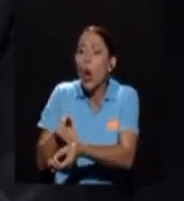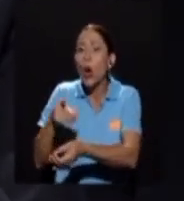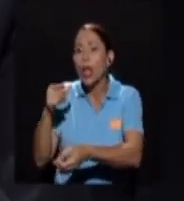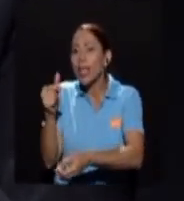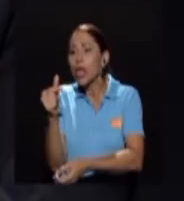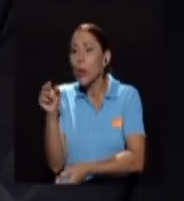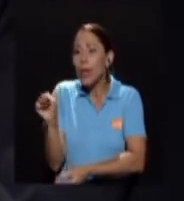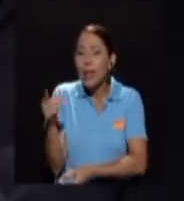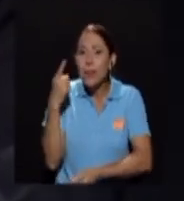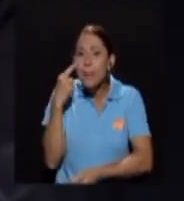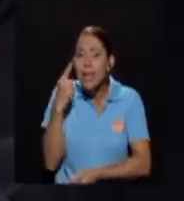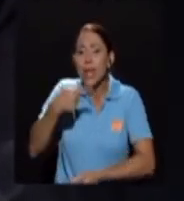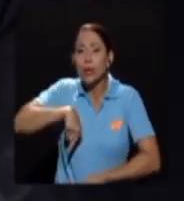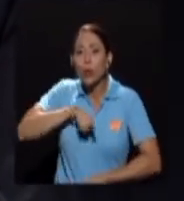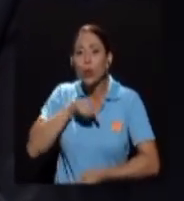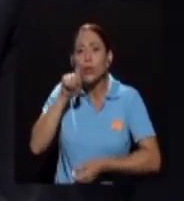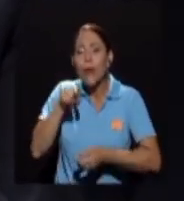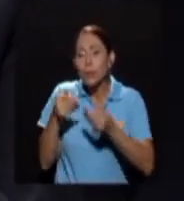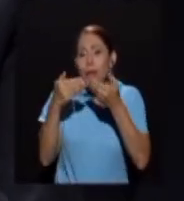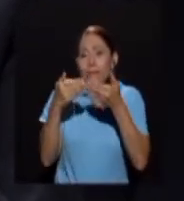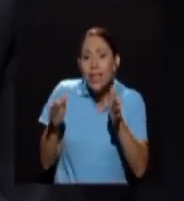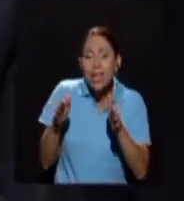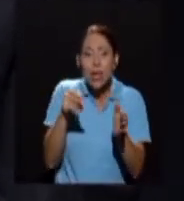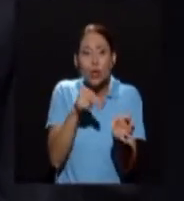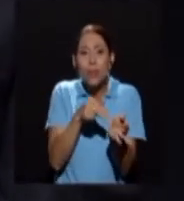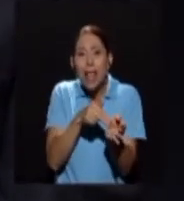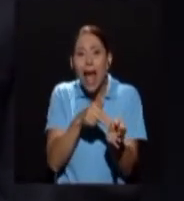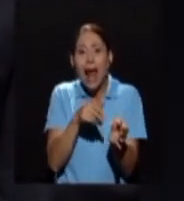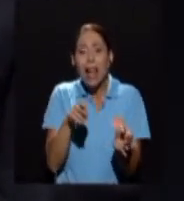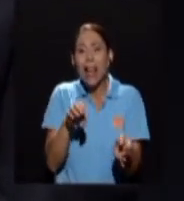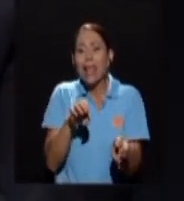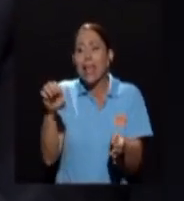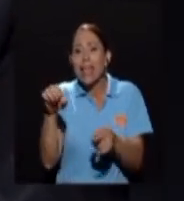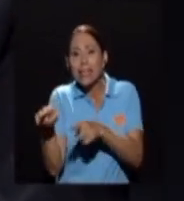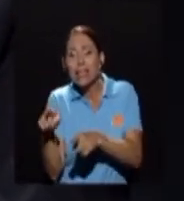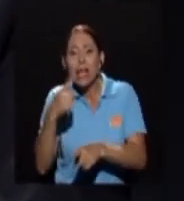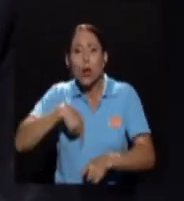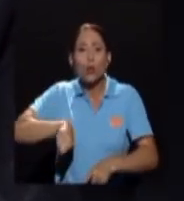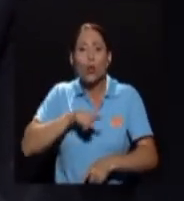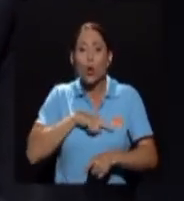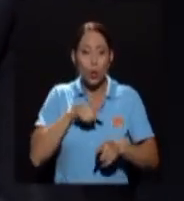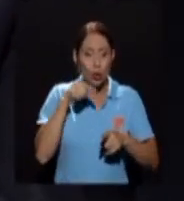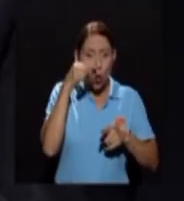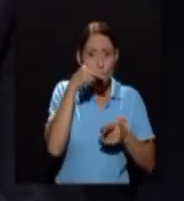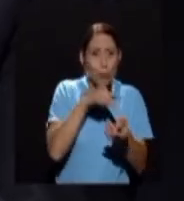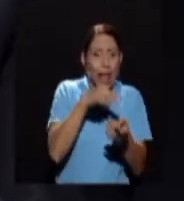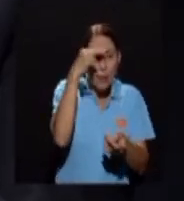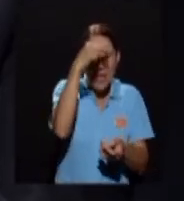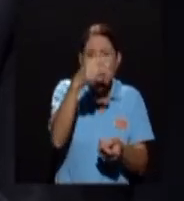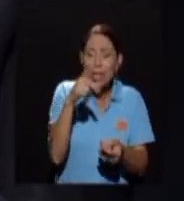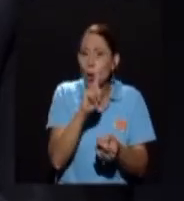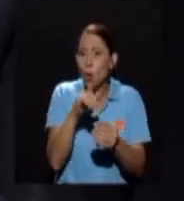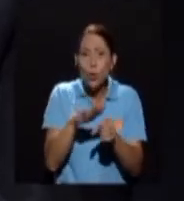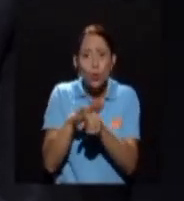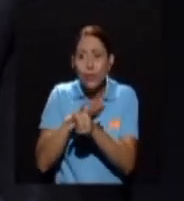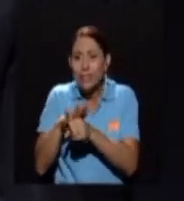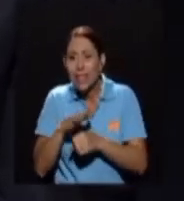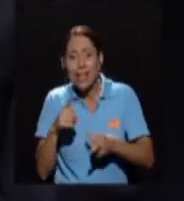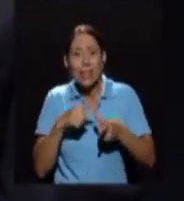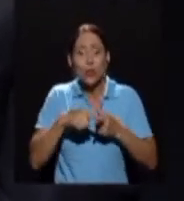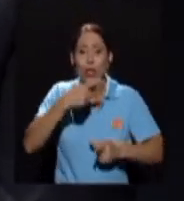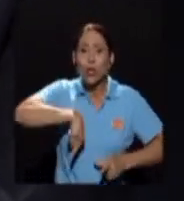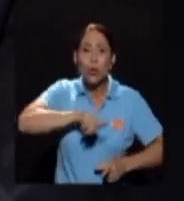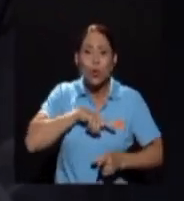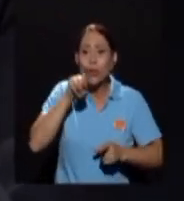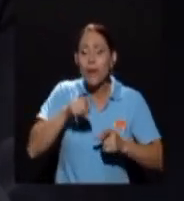ese hospital, nosotros no estamos dando abasto, los quirófanos del México ya no dan abasto, entonces tenemos que abrir